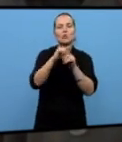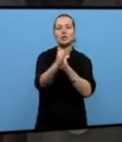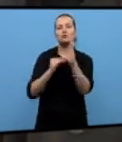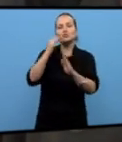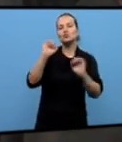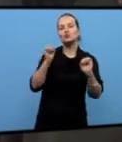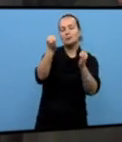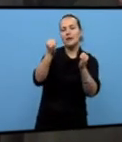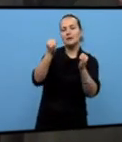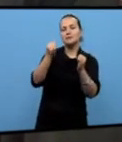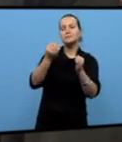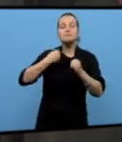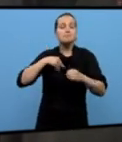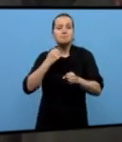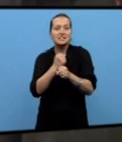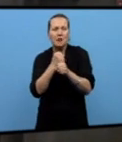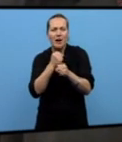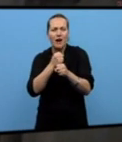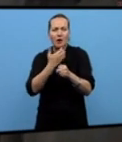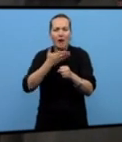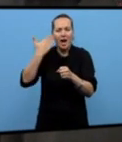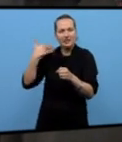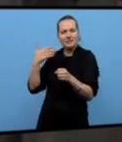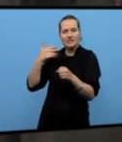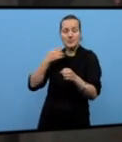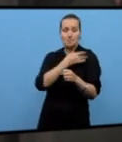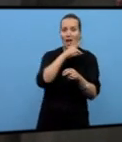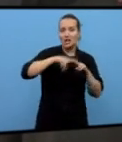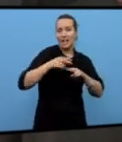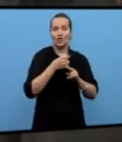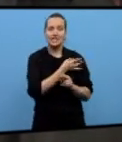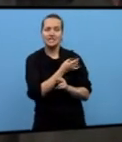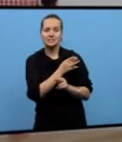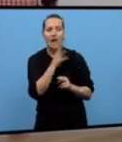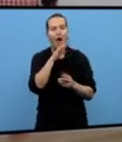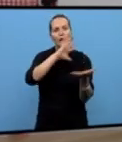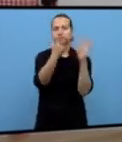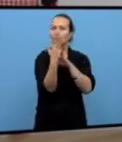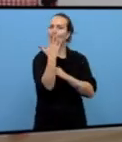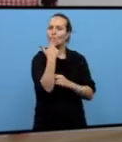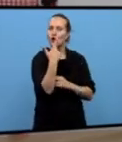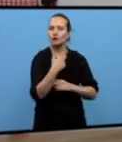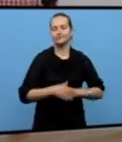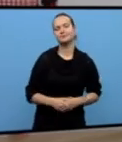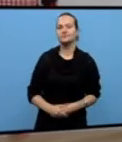superación mi trabajo ha pasado de ser en blanco y negro, gris, a color.